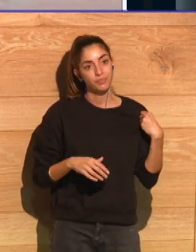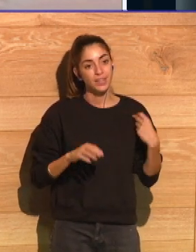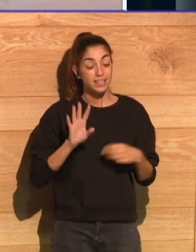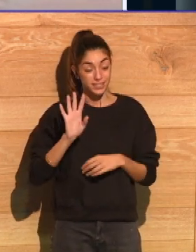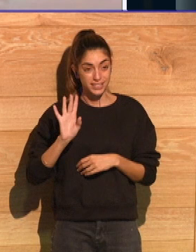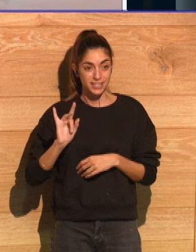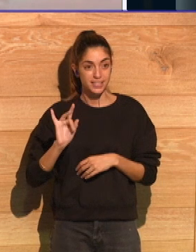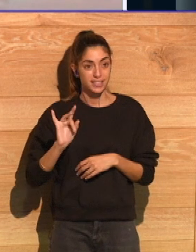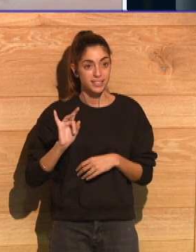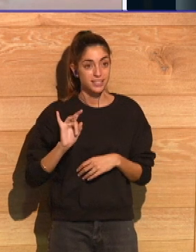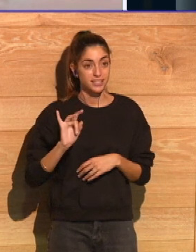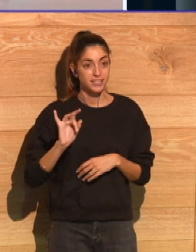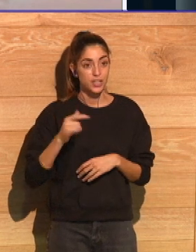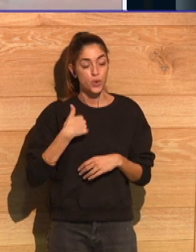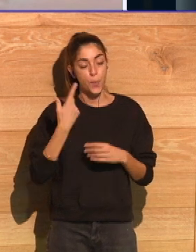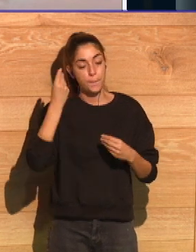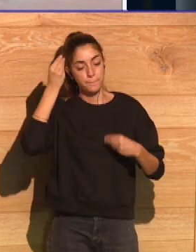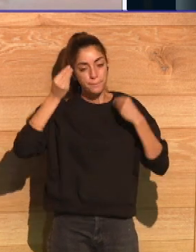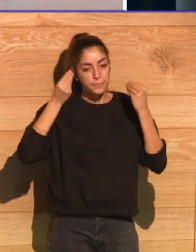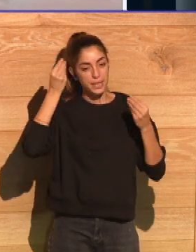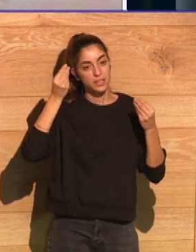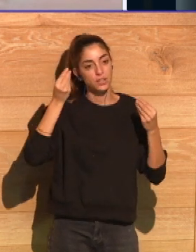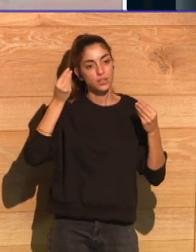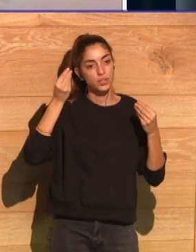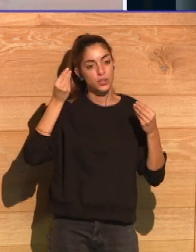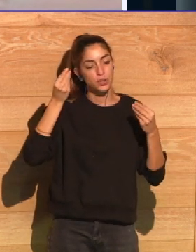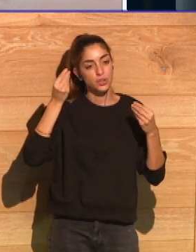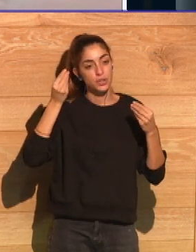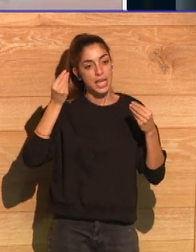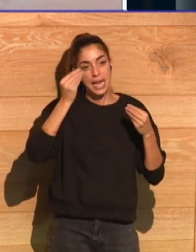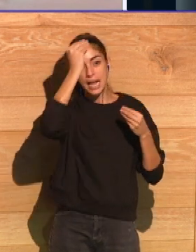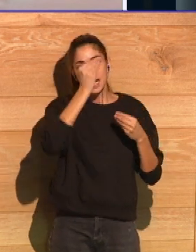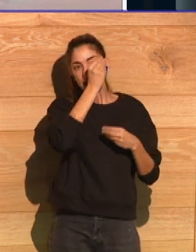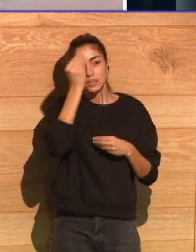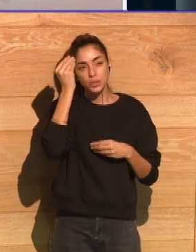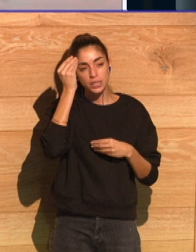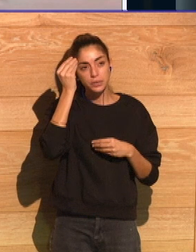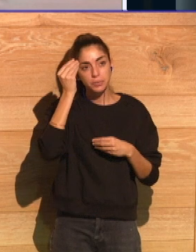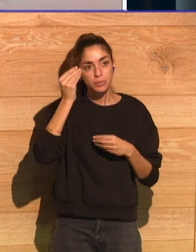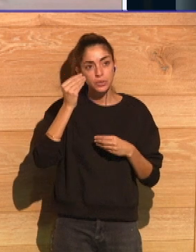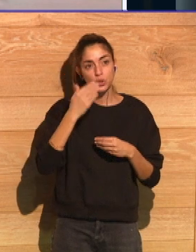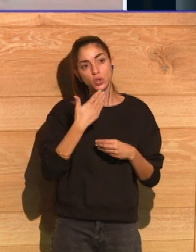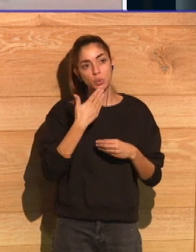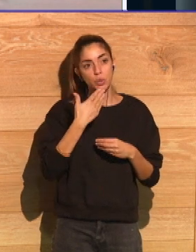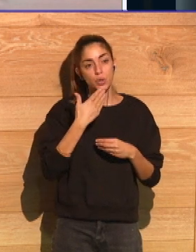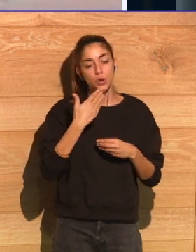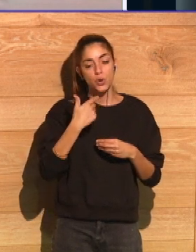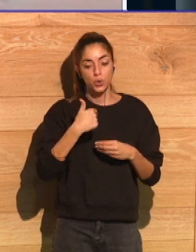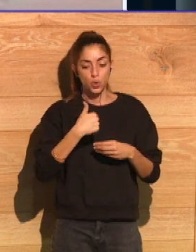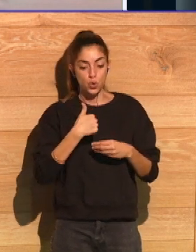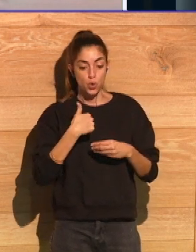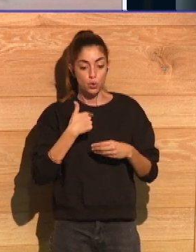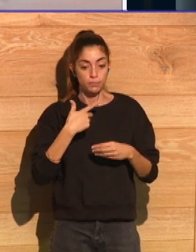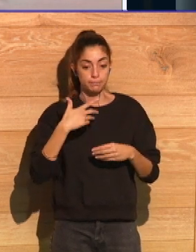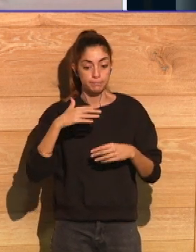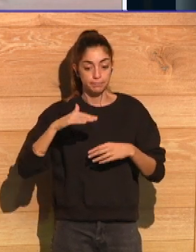Sí, sí que creo que mi catolicismo es parte de por qué yo he terminado